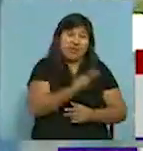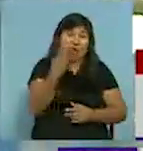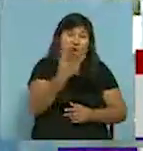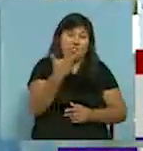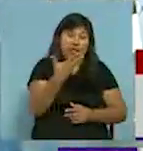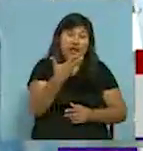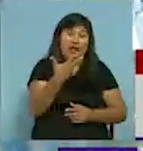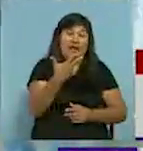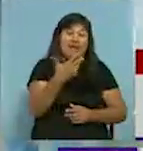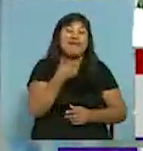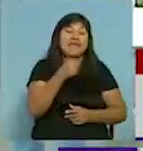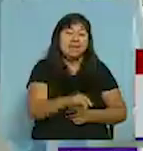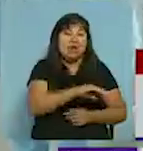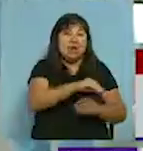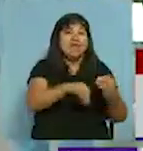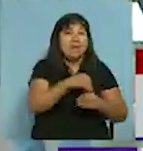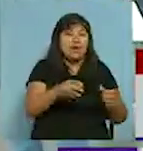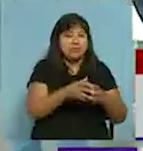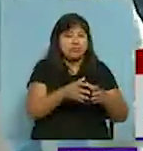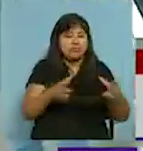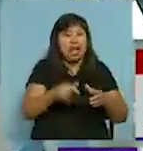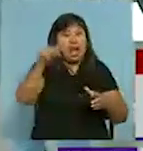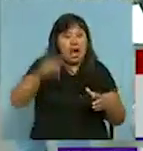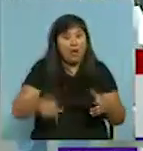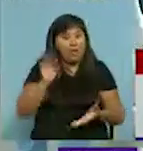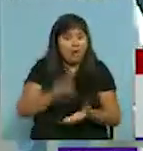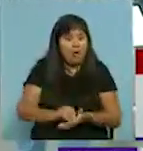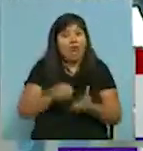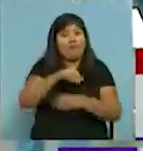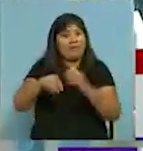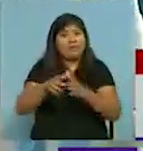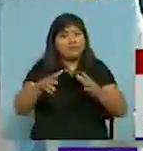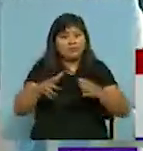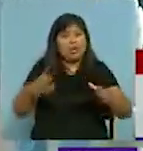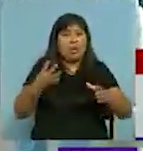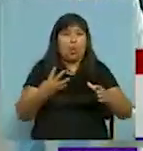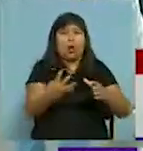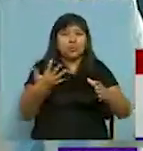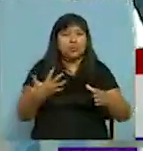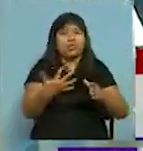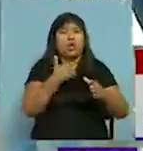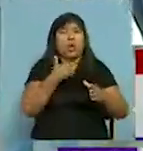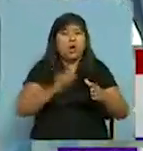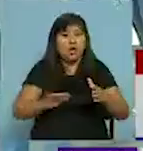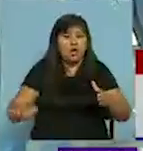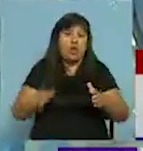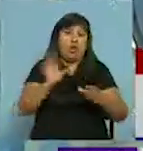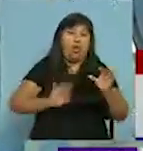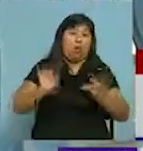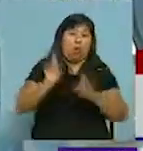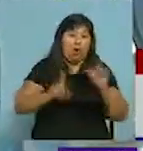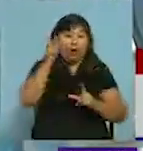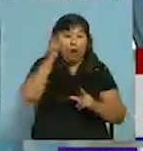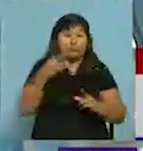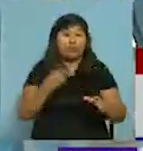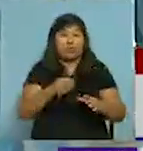que venían con eso ahora cada familia se aumenta los niños si es una mamá con 5 niños 6 hasta 8 hemos visto